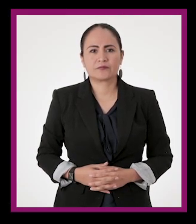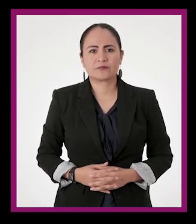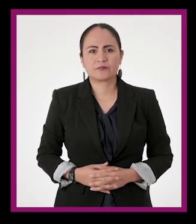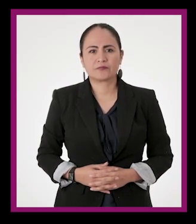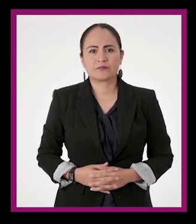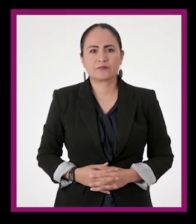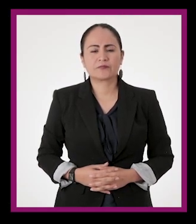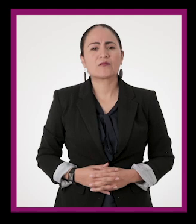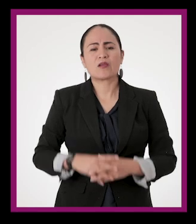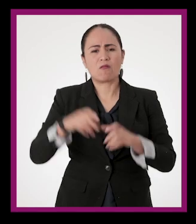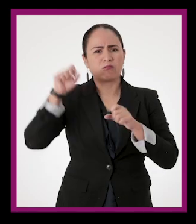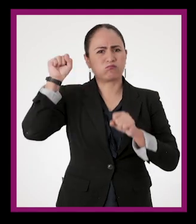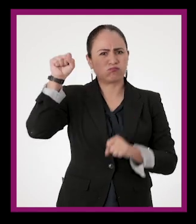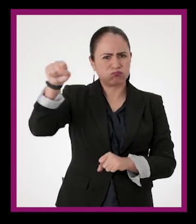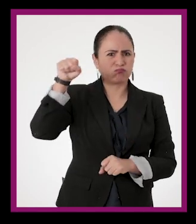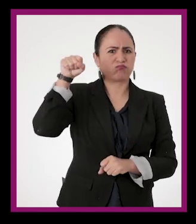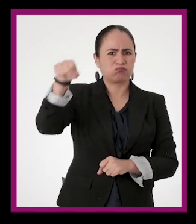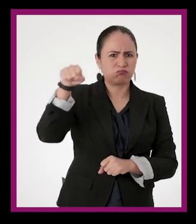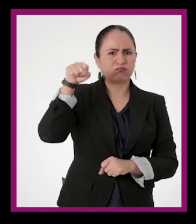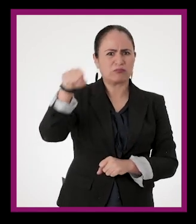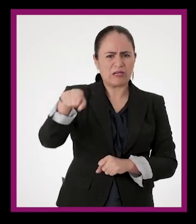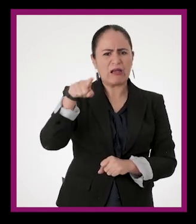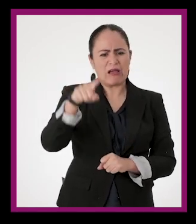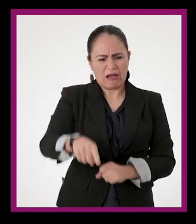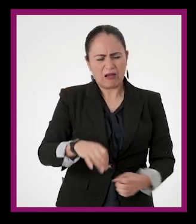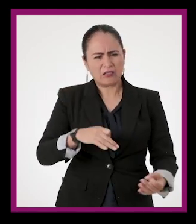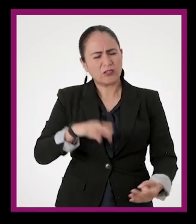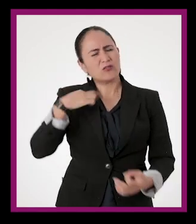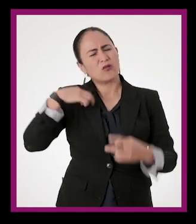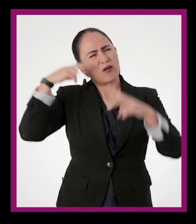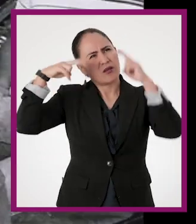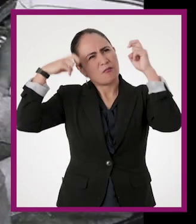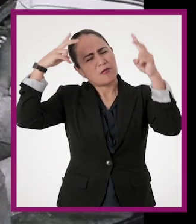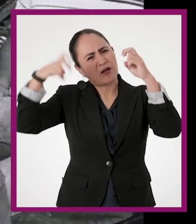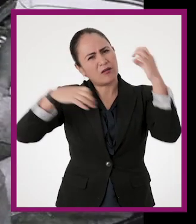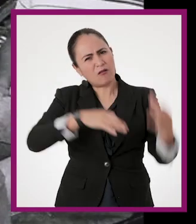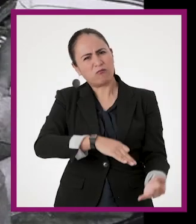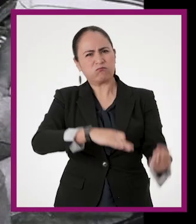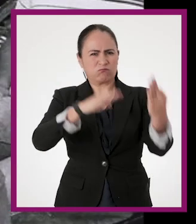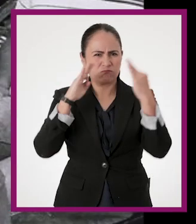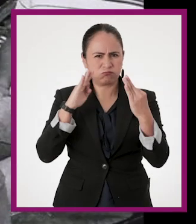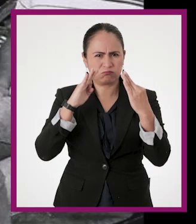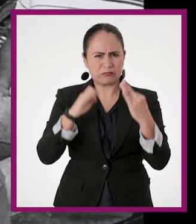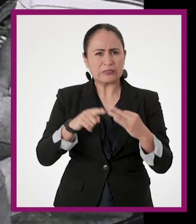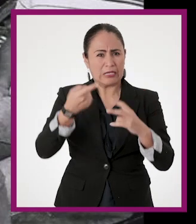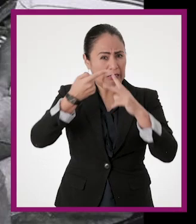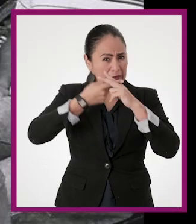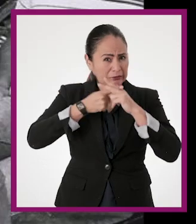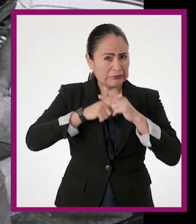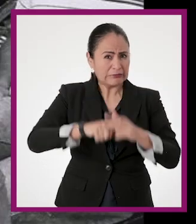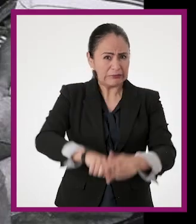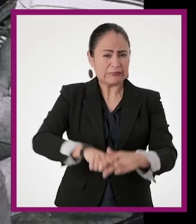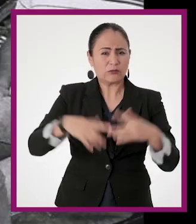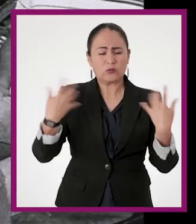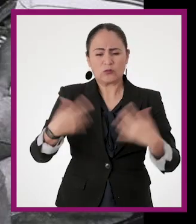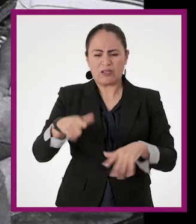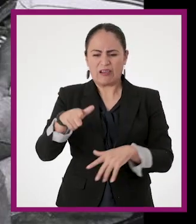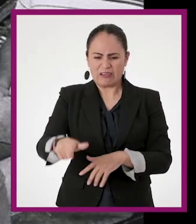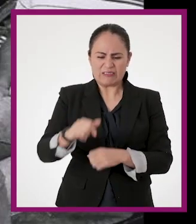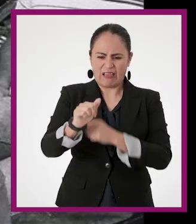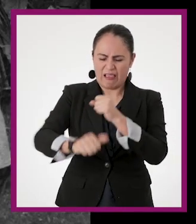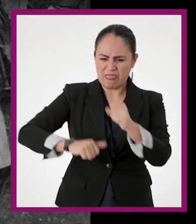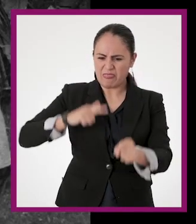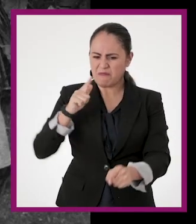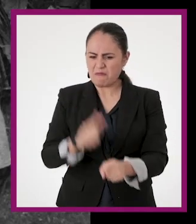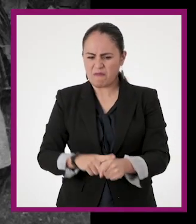Y un ventarrón de protesta soñé que se levantaba y que por fin se enterraba y ese animal que se